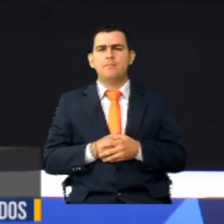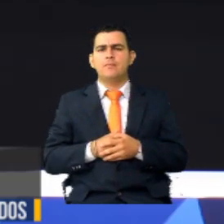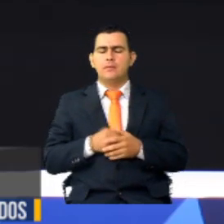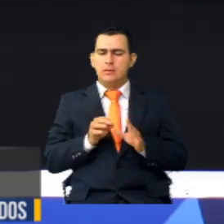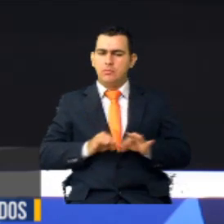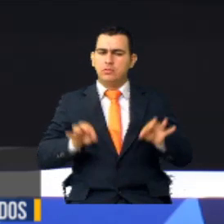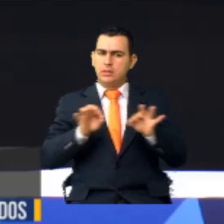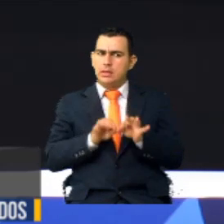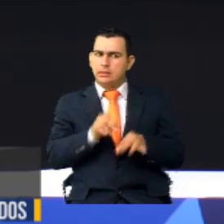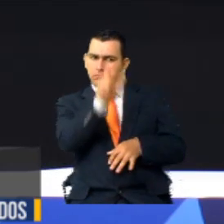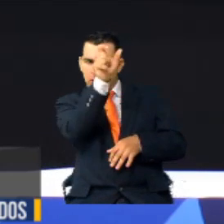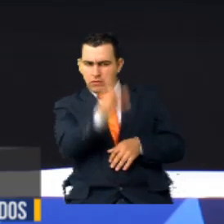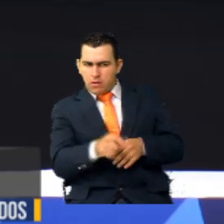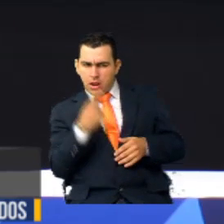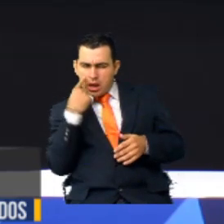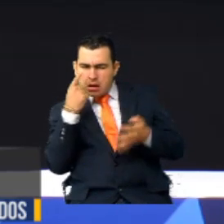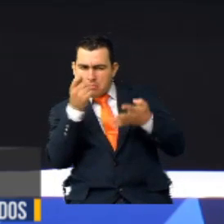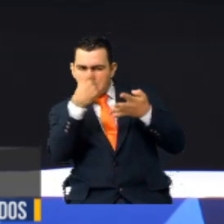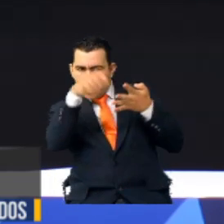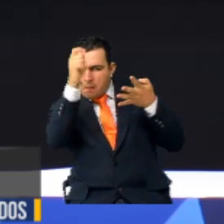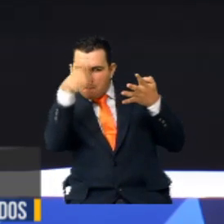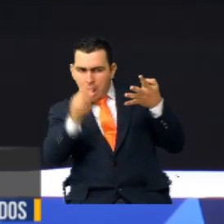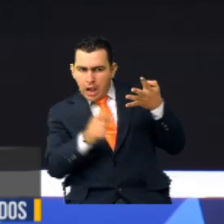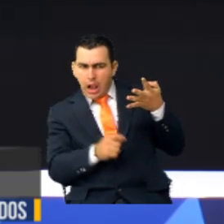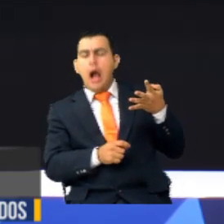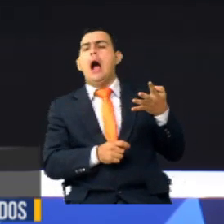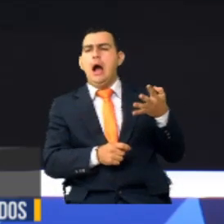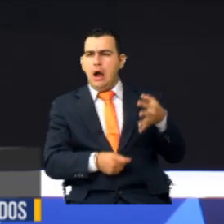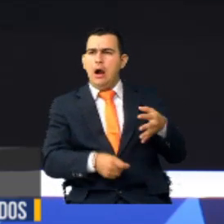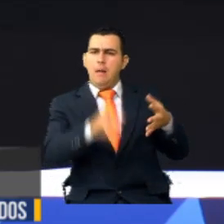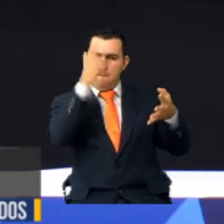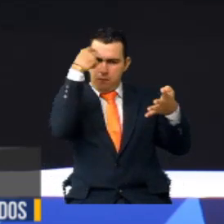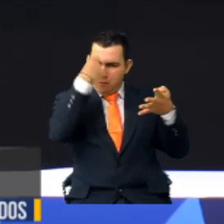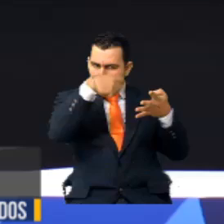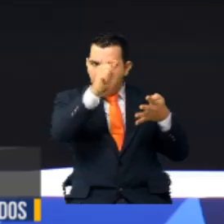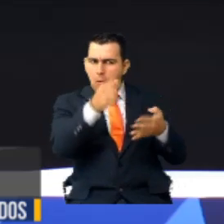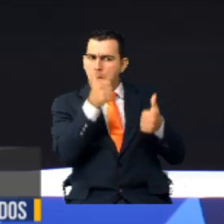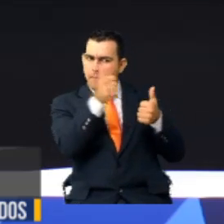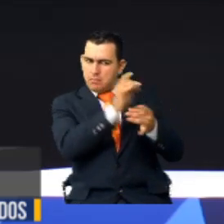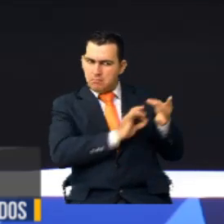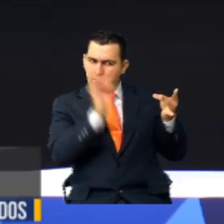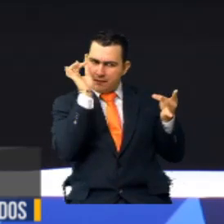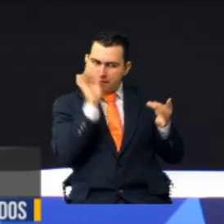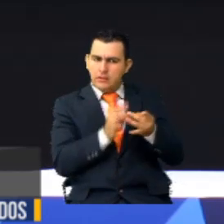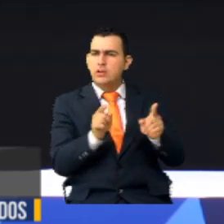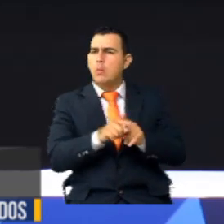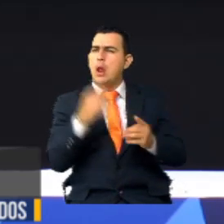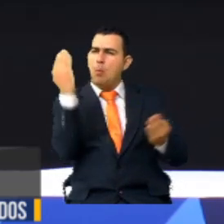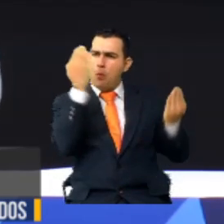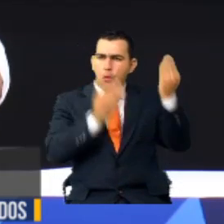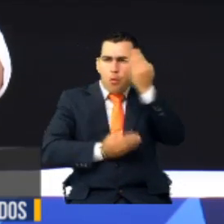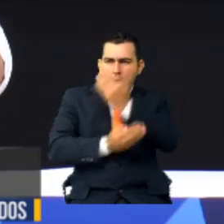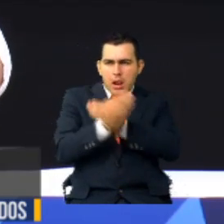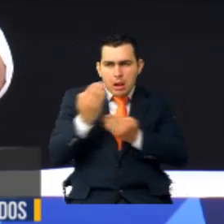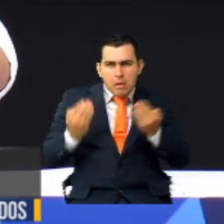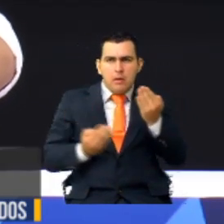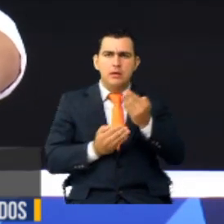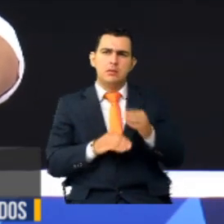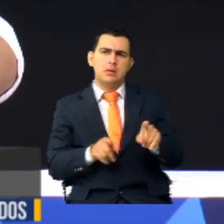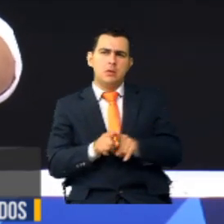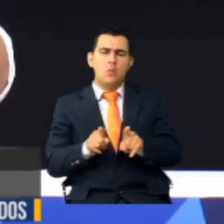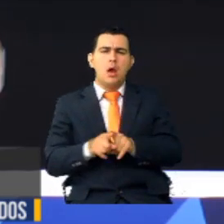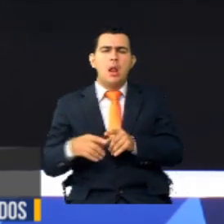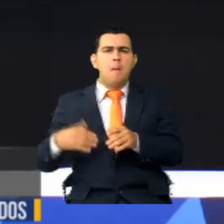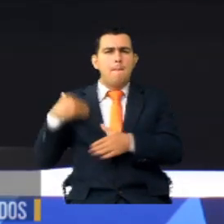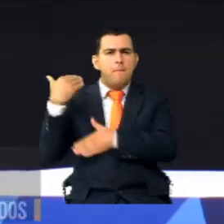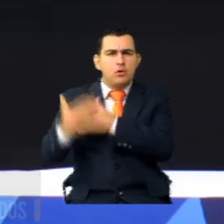méritos. Ellos tendrán que demostrar las capacidades que tienen, tendrán que pasar las diferentes pruebas, vamos a hacer un proceso que